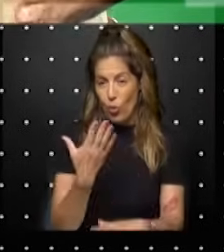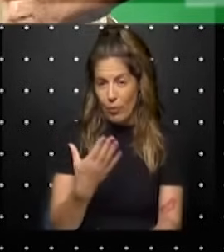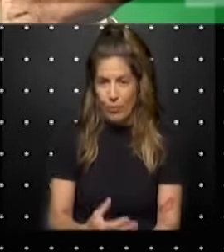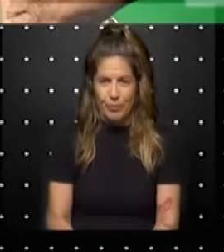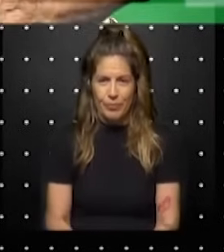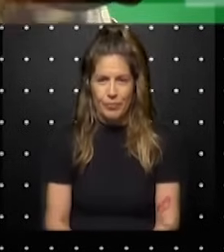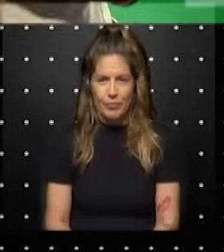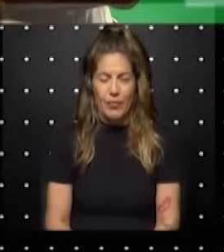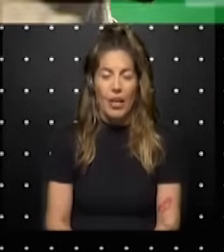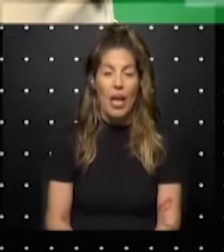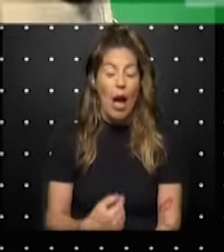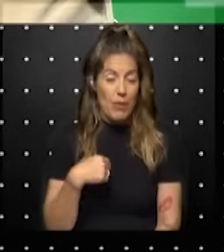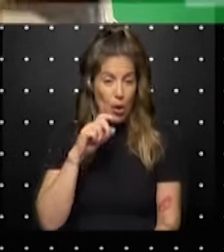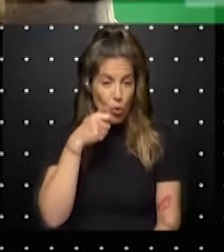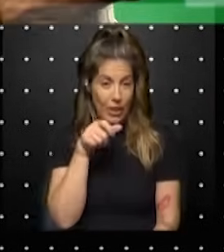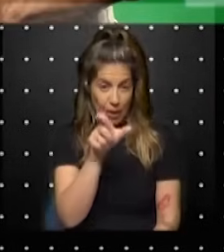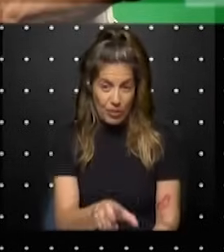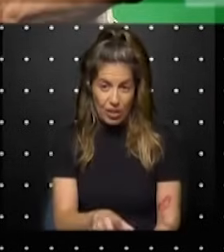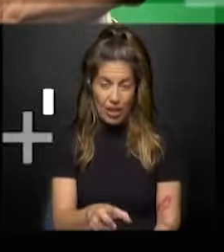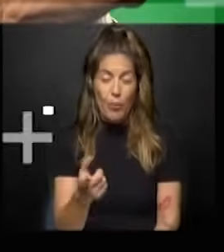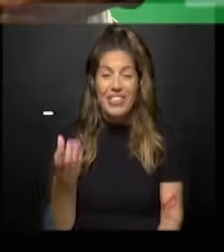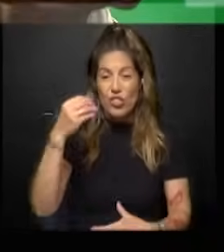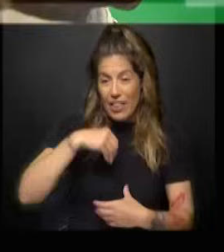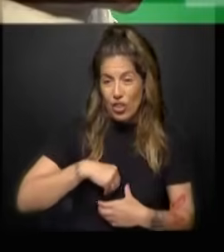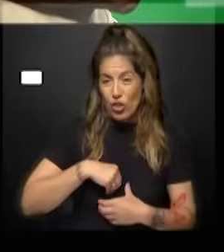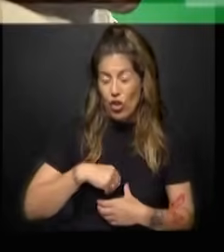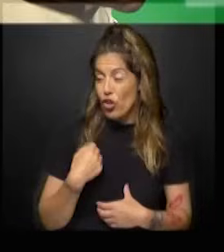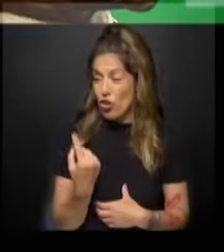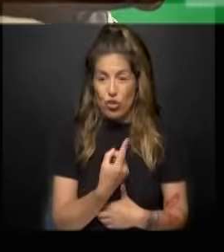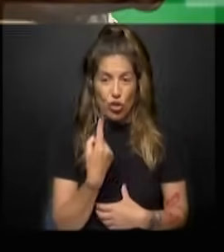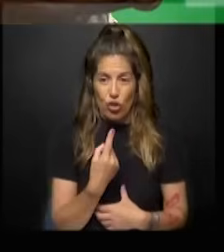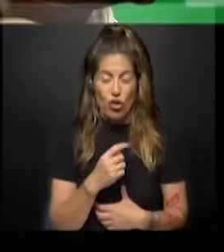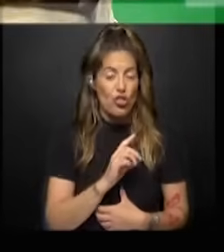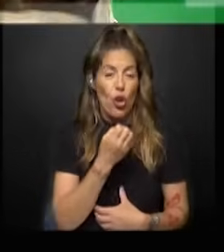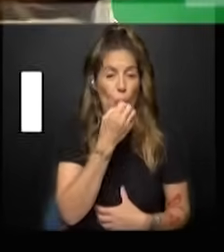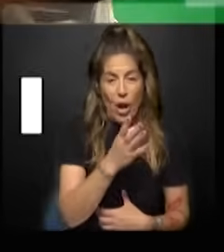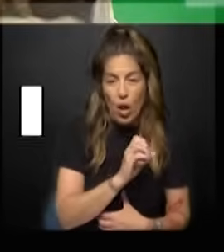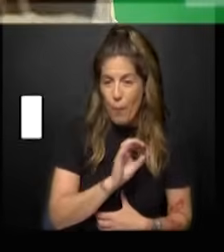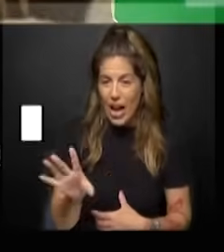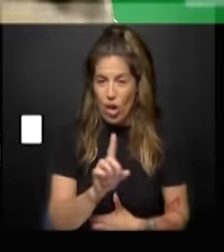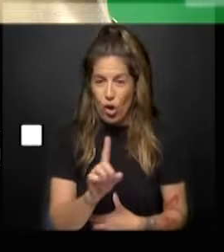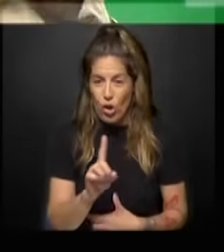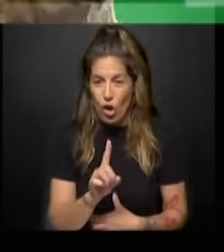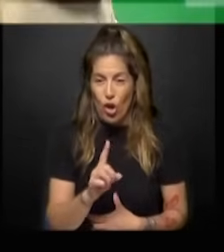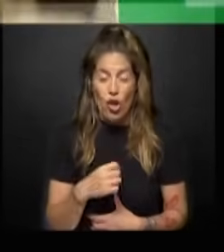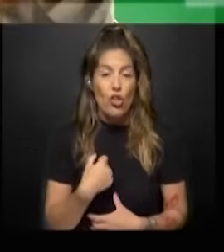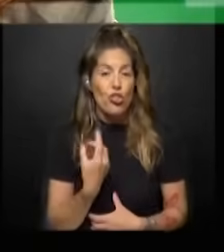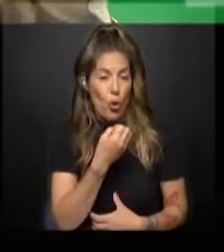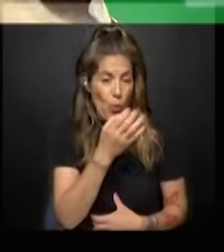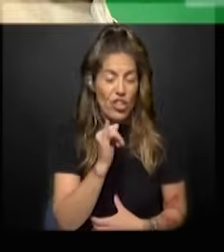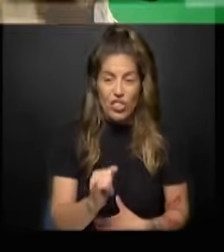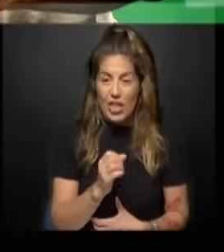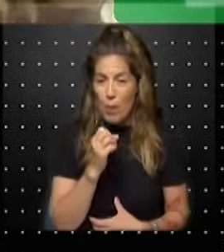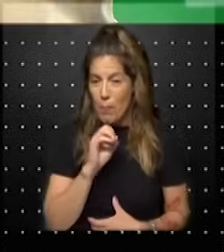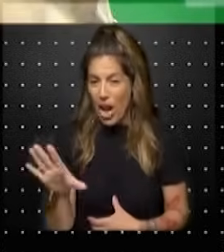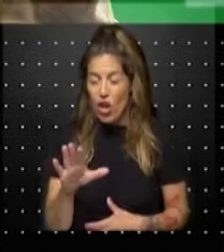Lo que pasa es que está dentro nuestro eso. Nosotros no somos ni buenos ni malos, somos buenos y malos,